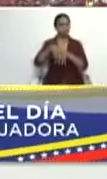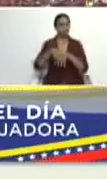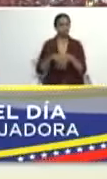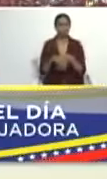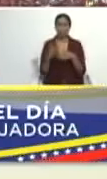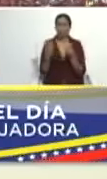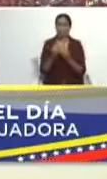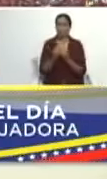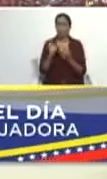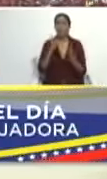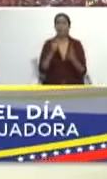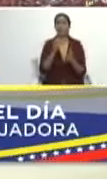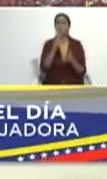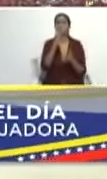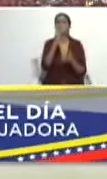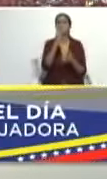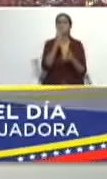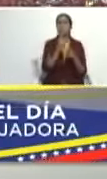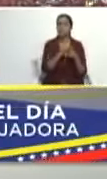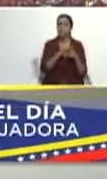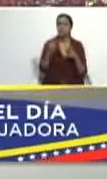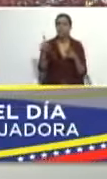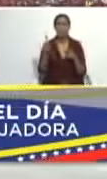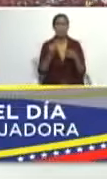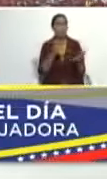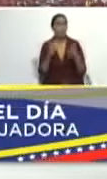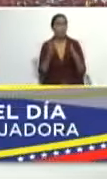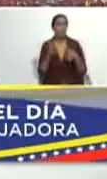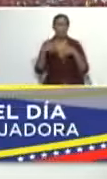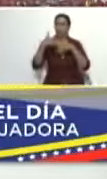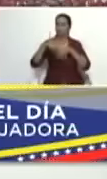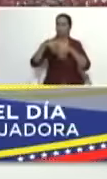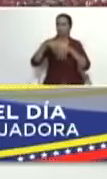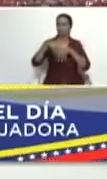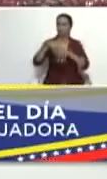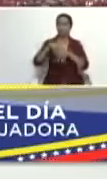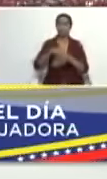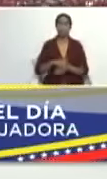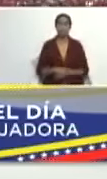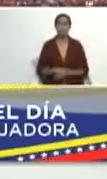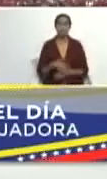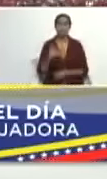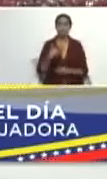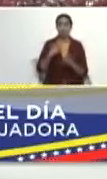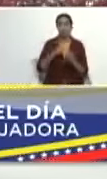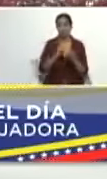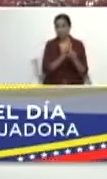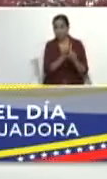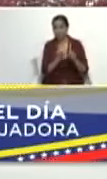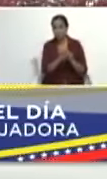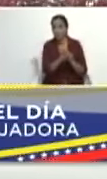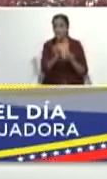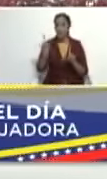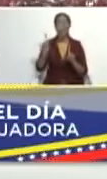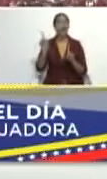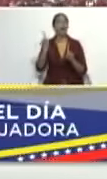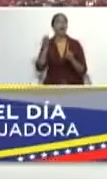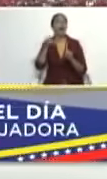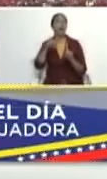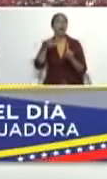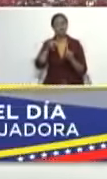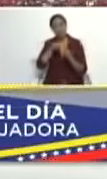Marchamos unos 3 kilómetros aproximadamente. Y después entonces me salí porque tenía esta asamblea aquí, este compromiso con